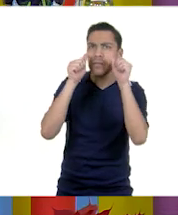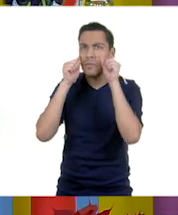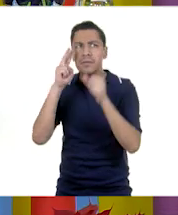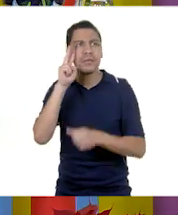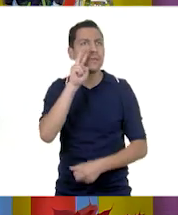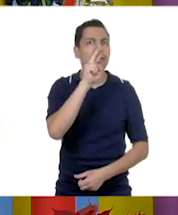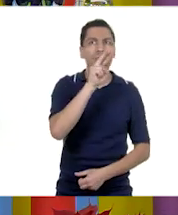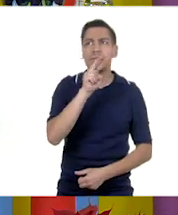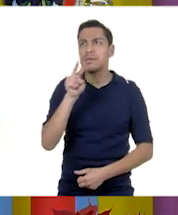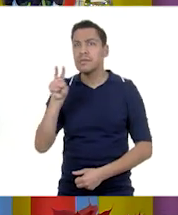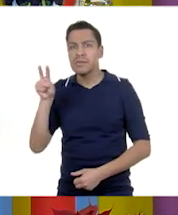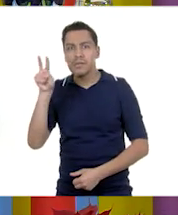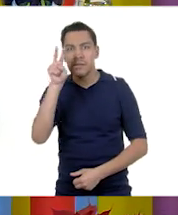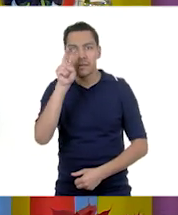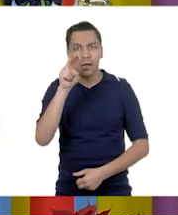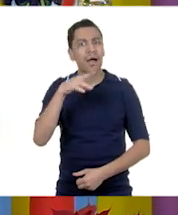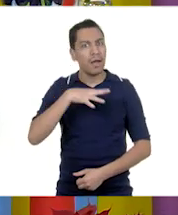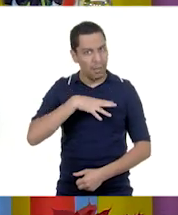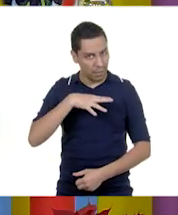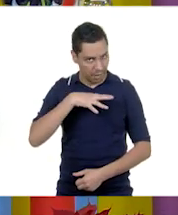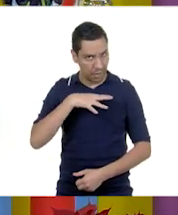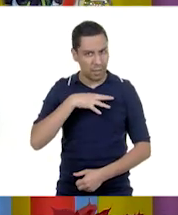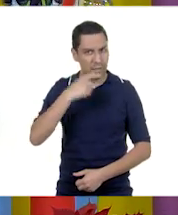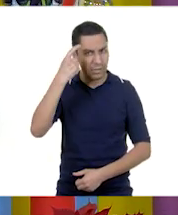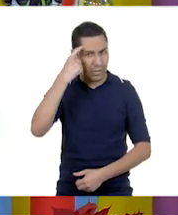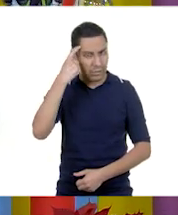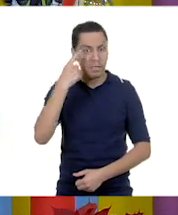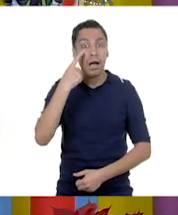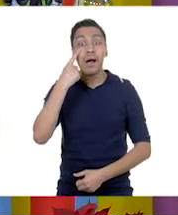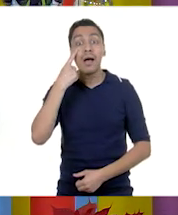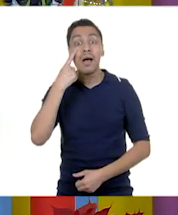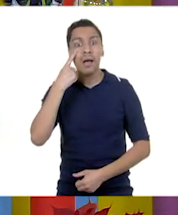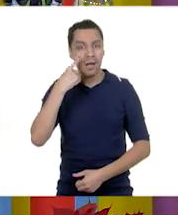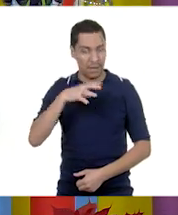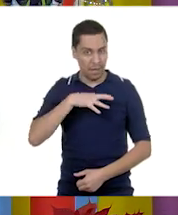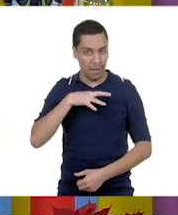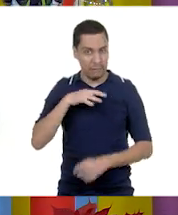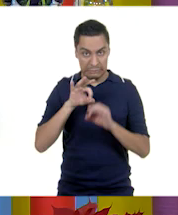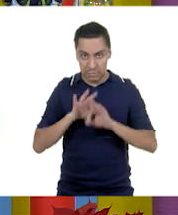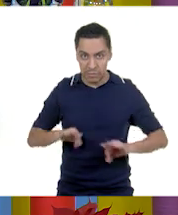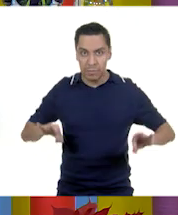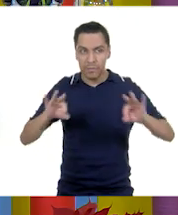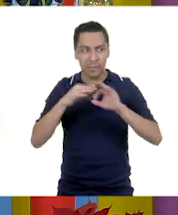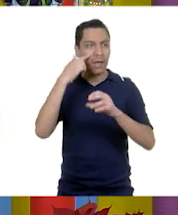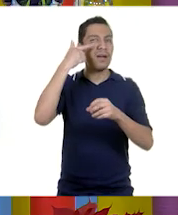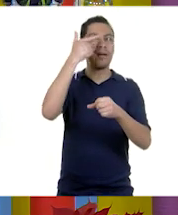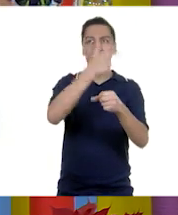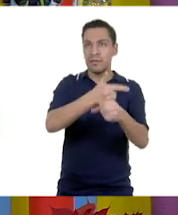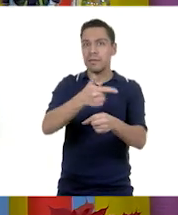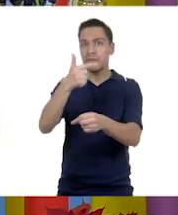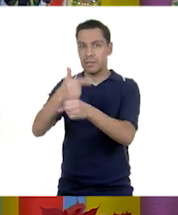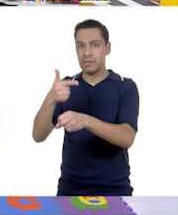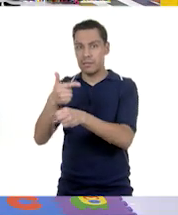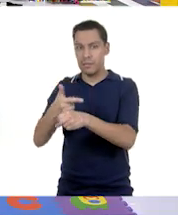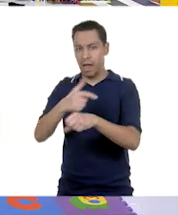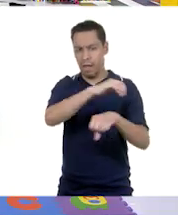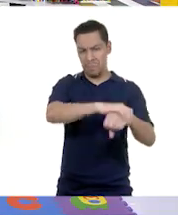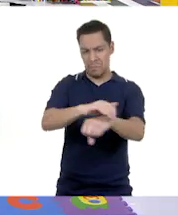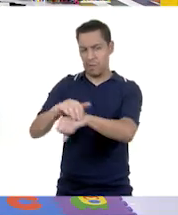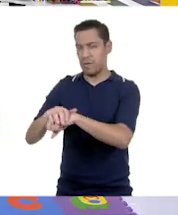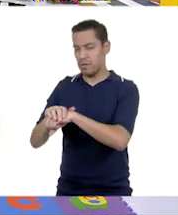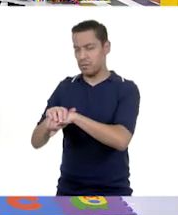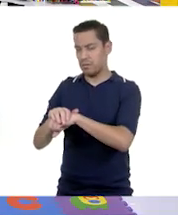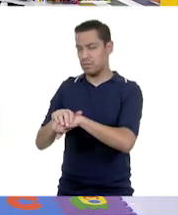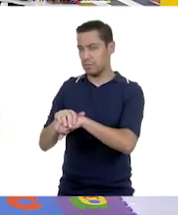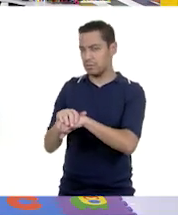y hacemos nuestra capacidad de observar lo más importante, podremos darnos cuenta que convivimos y que nuestro entorno está lleno